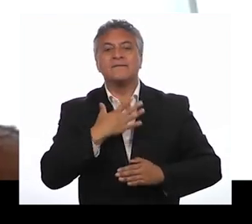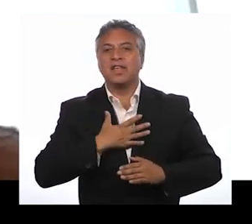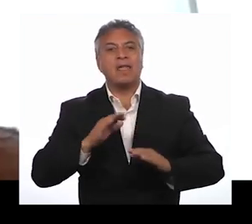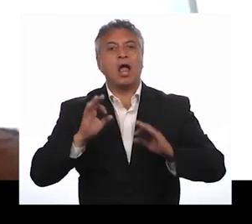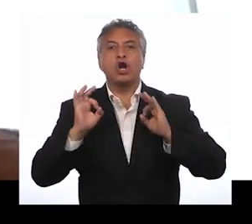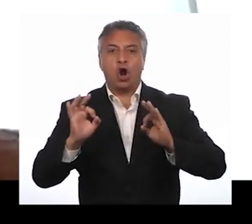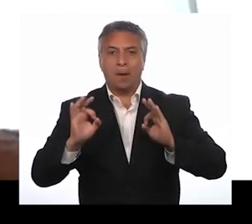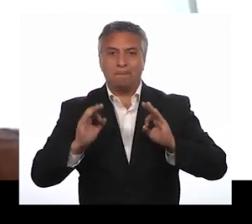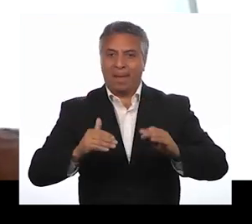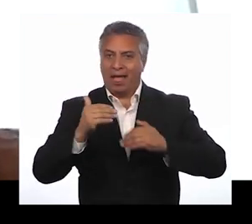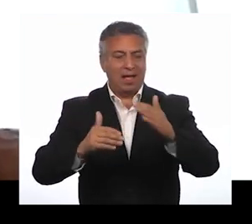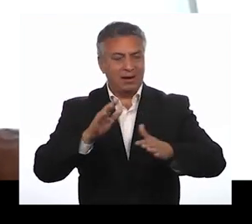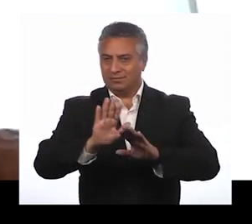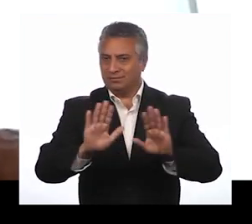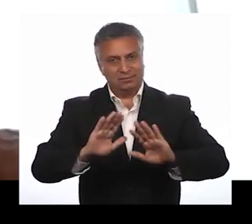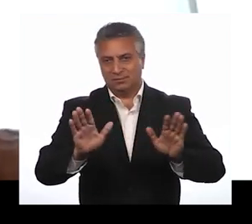normalmente